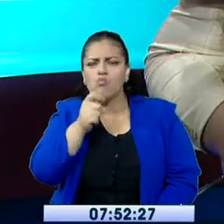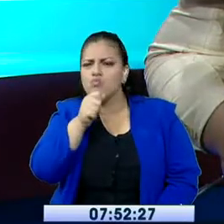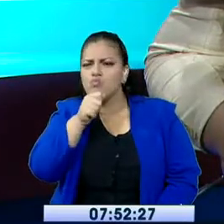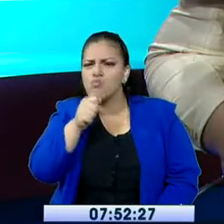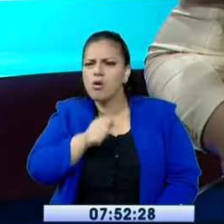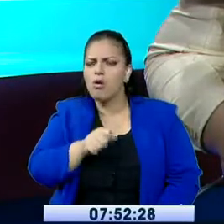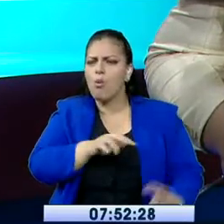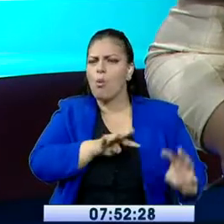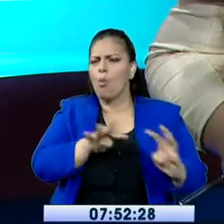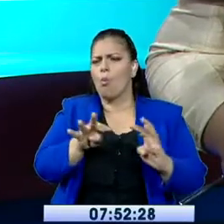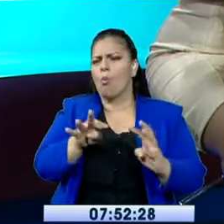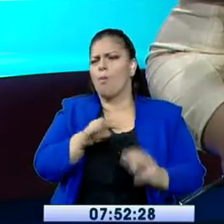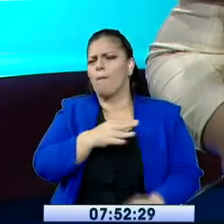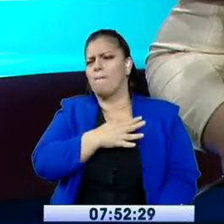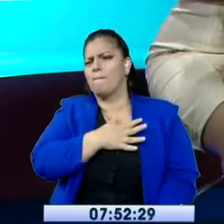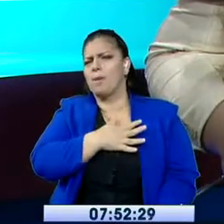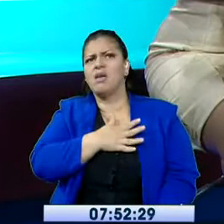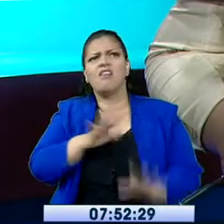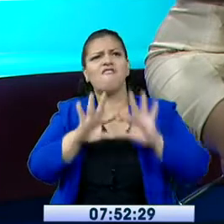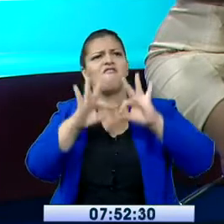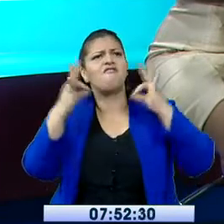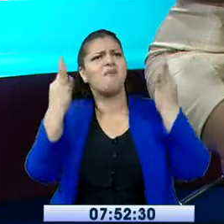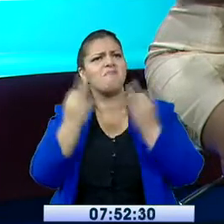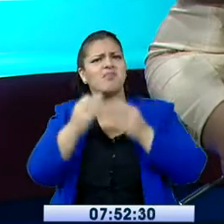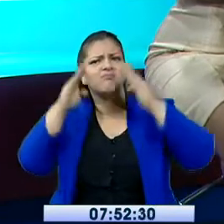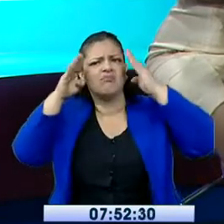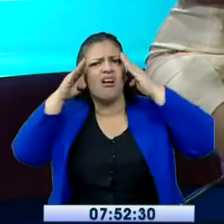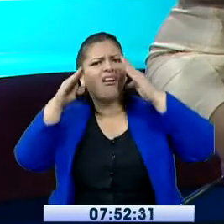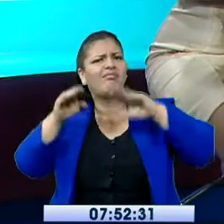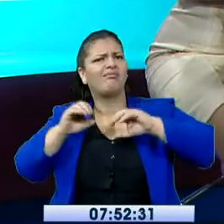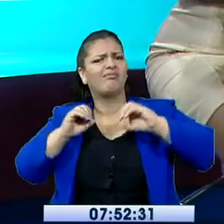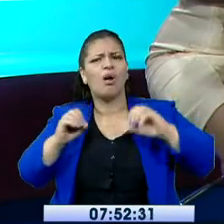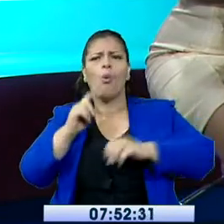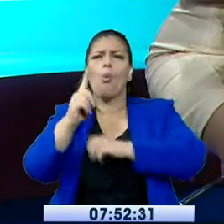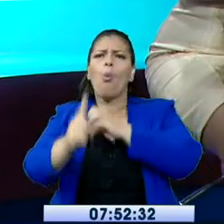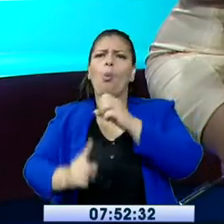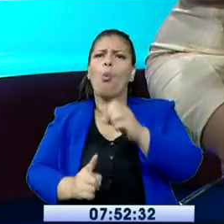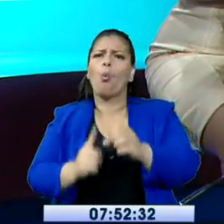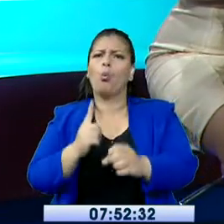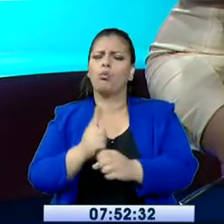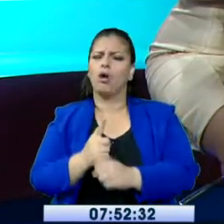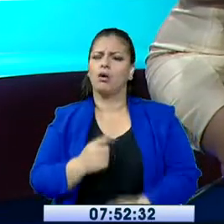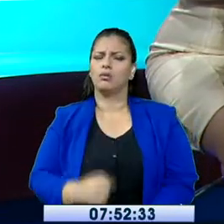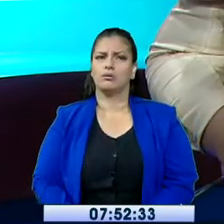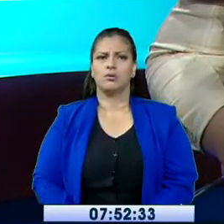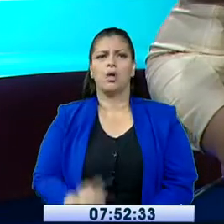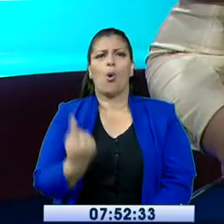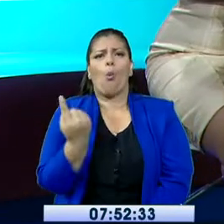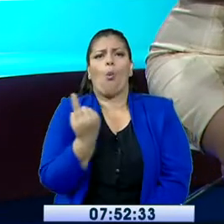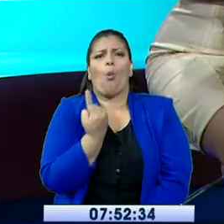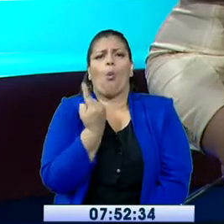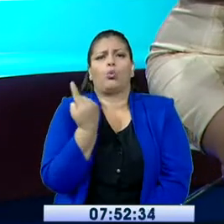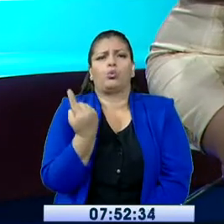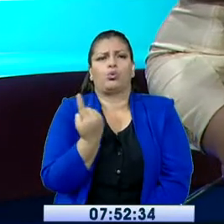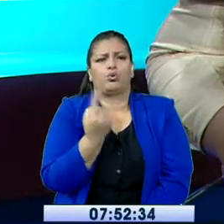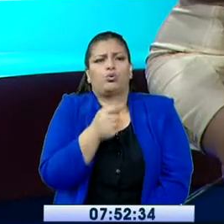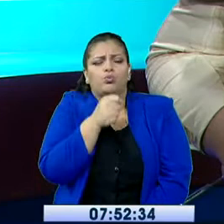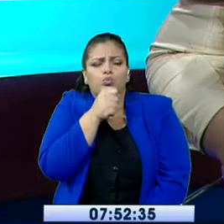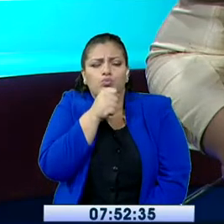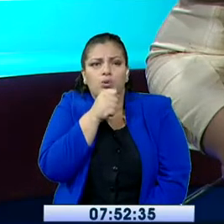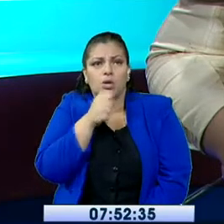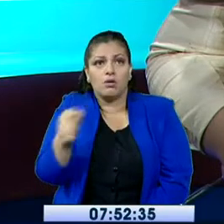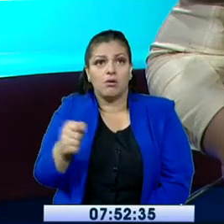hace más de un año. El hombre, amigos televidentes, padece de incontinencia y tiene una hernia en el vientre, por lo